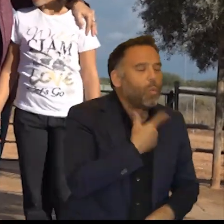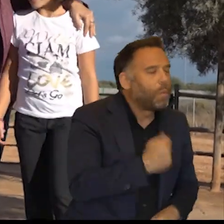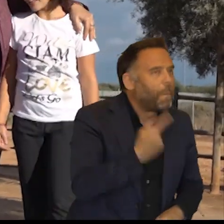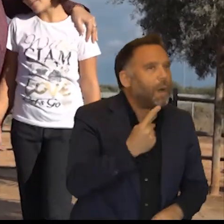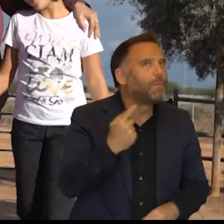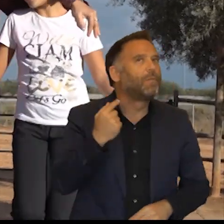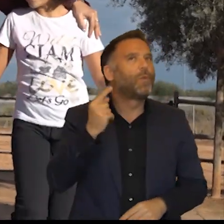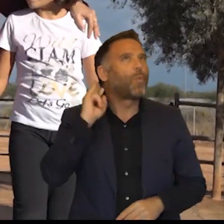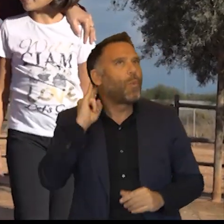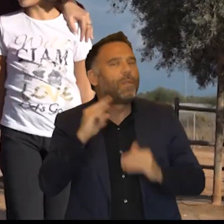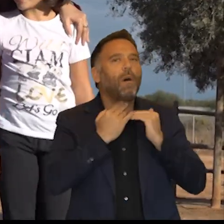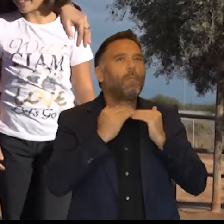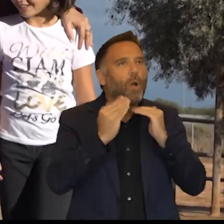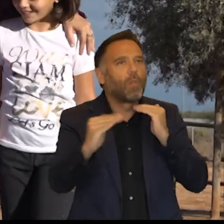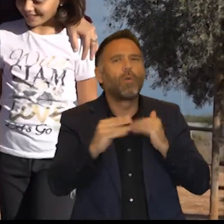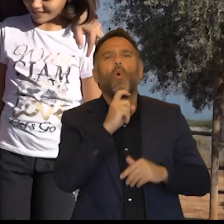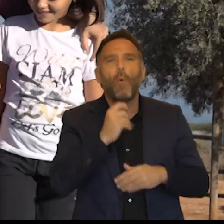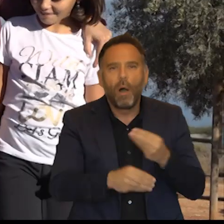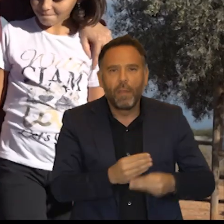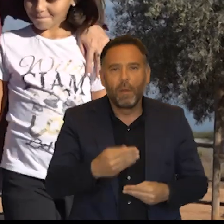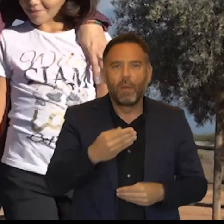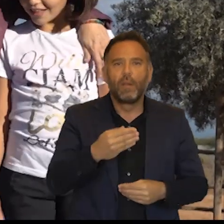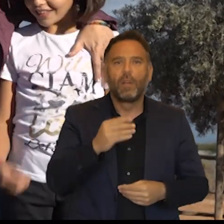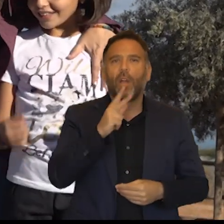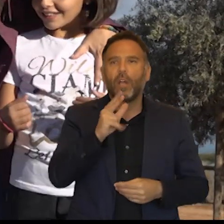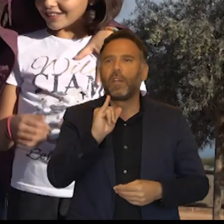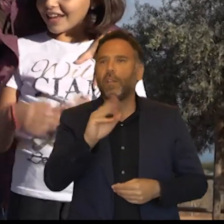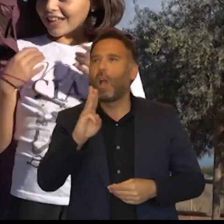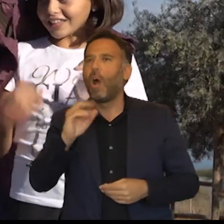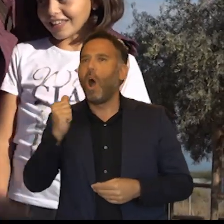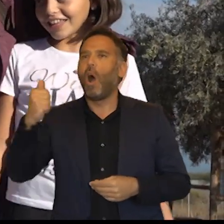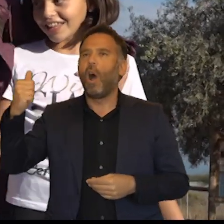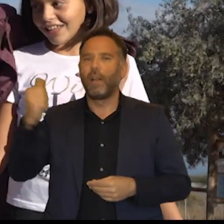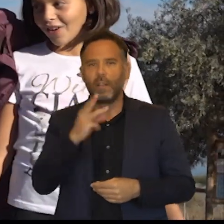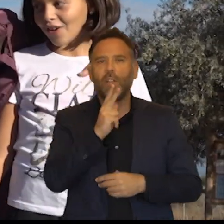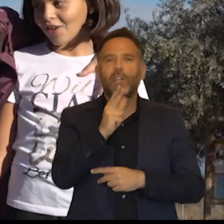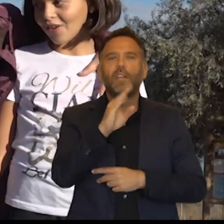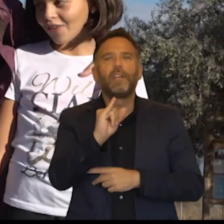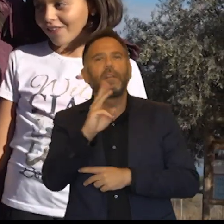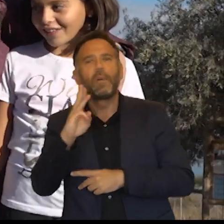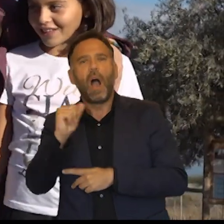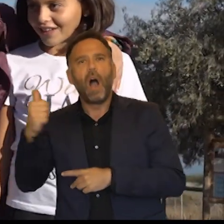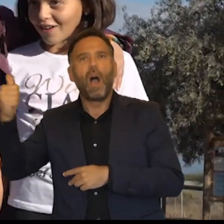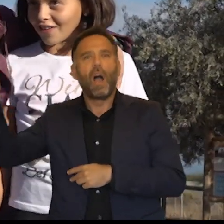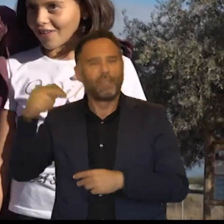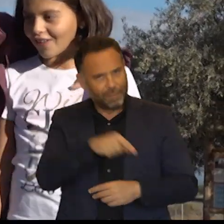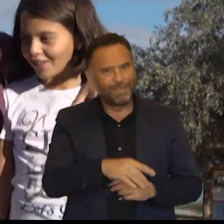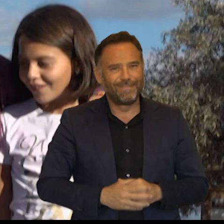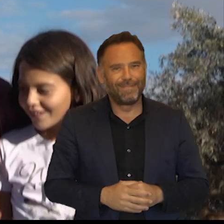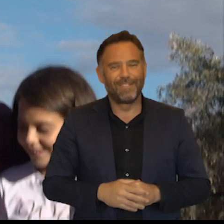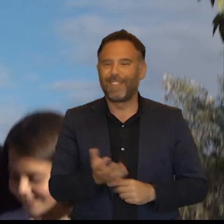tú? El ruido tan especial que hacen. ¿Y cómo hacen los burros? Uno, dos y tres. ¡I-ah!